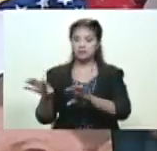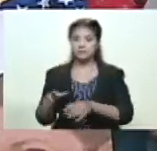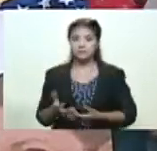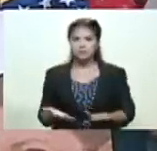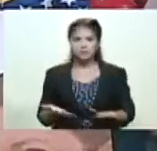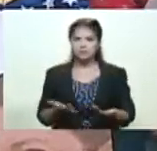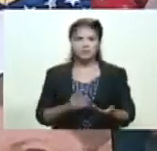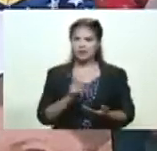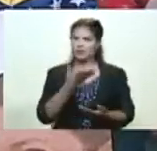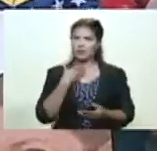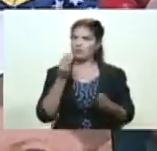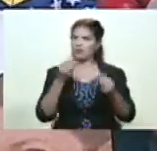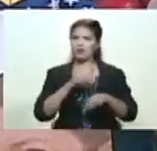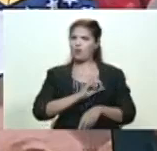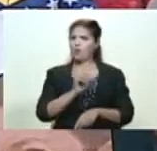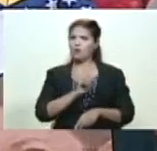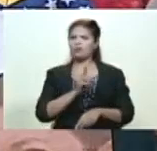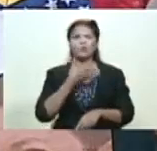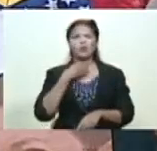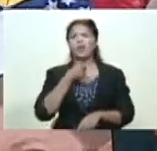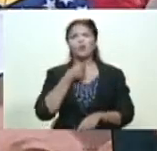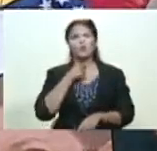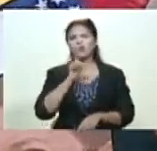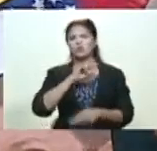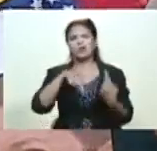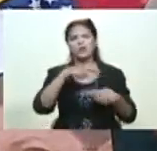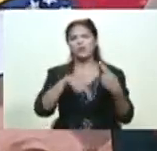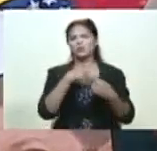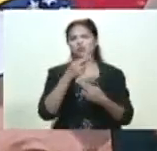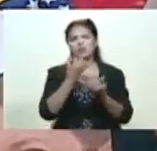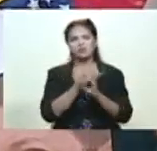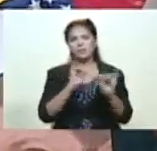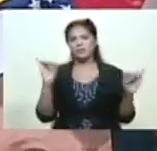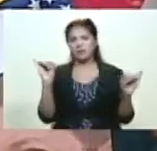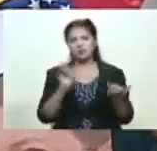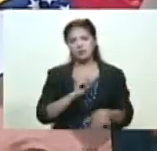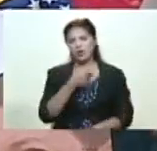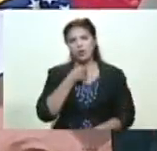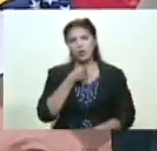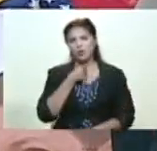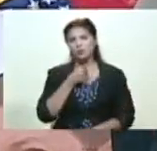que no están de acuerdo con la revolución bolivariana de independencia.